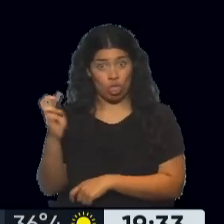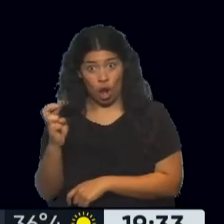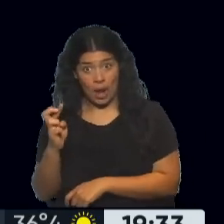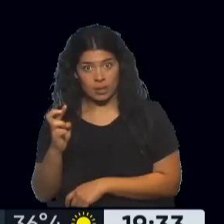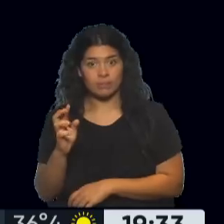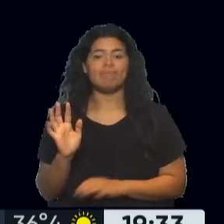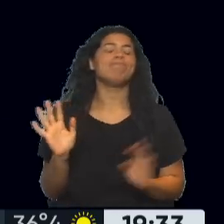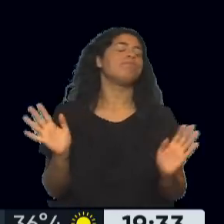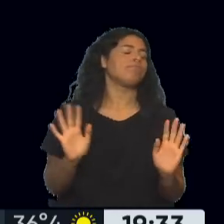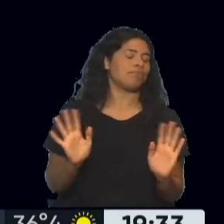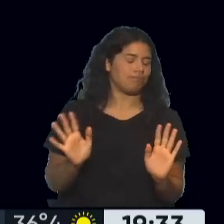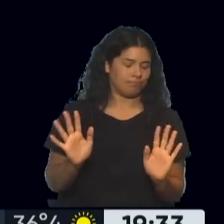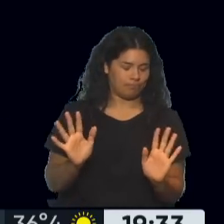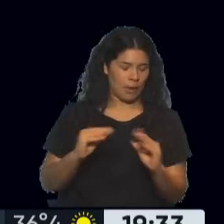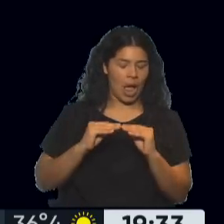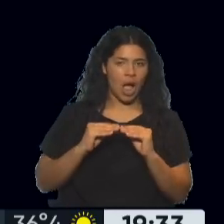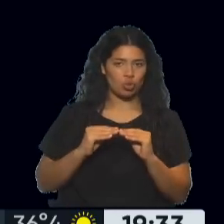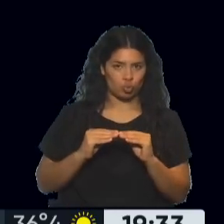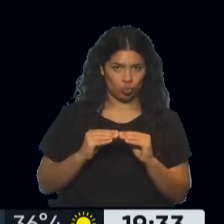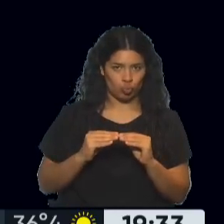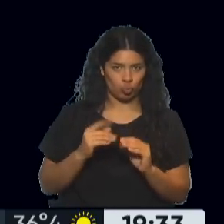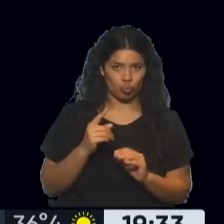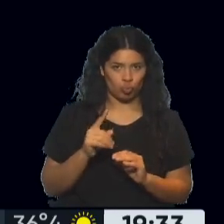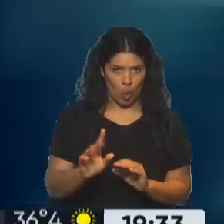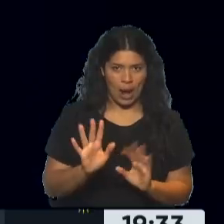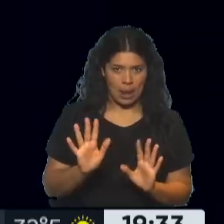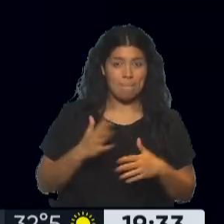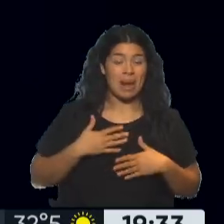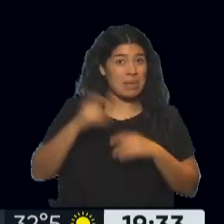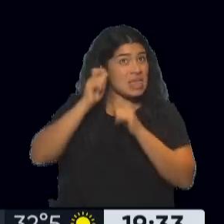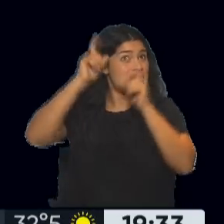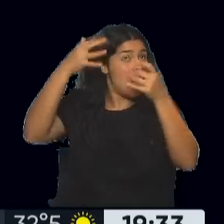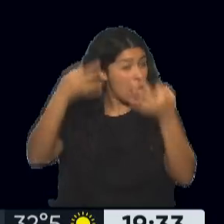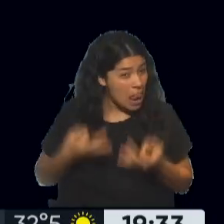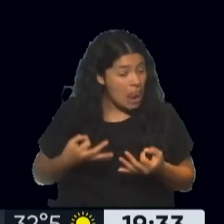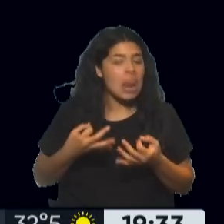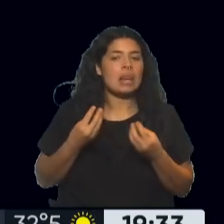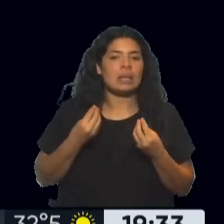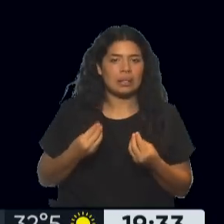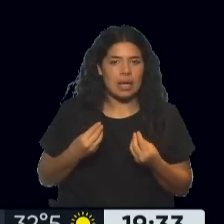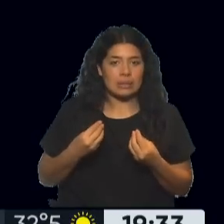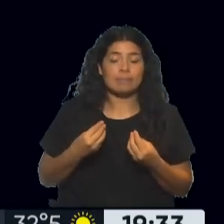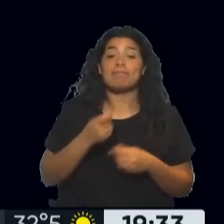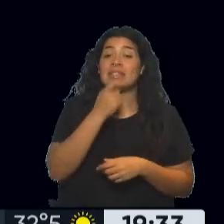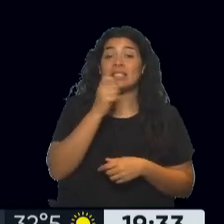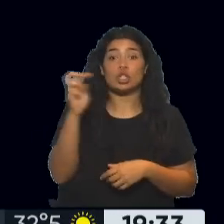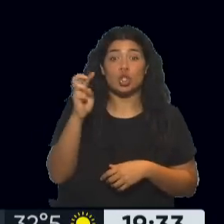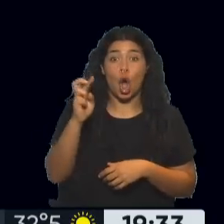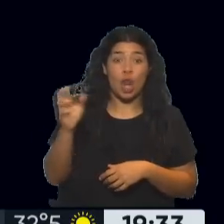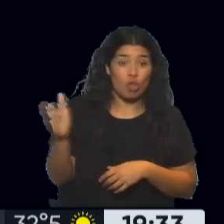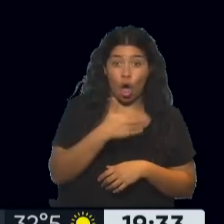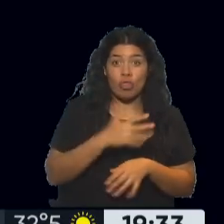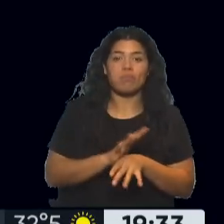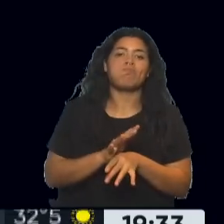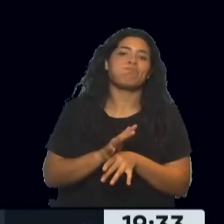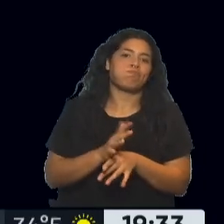El tema es el siguiente. En realidad, para mí esa no es una buena idea. Vos lo que vas a tener ahí es un problema enorme. Vos no vas a poder